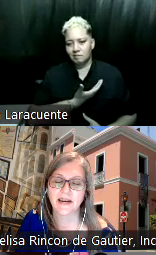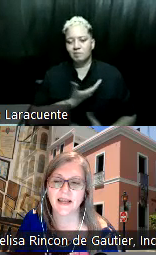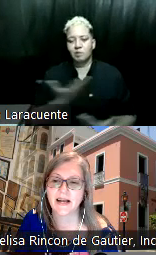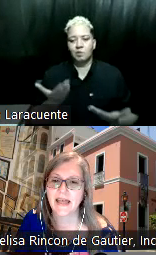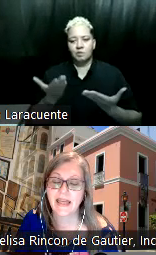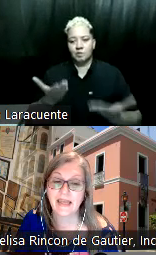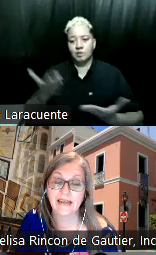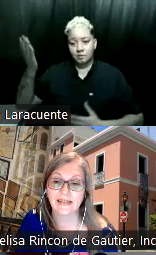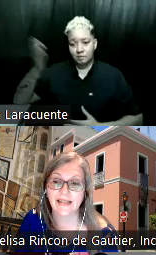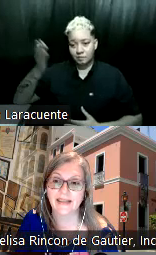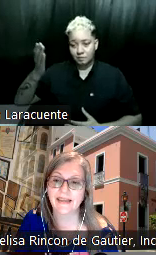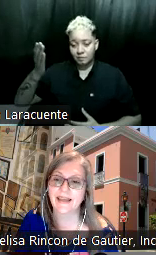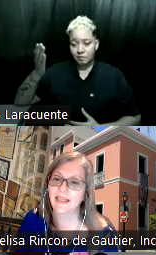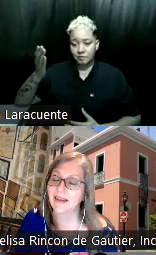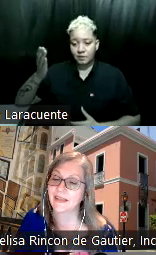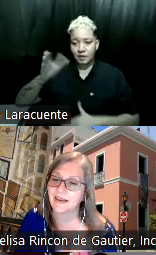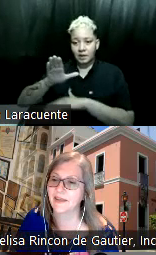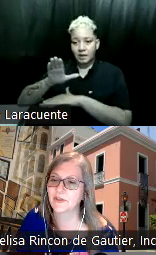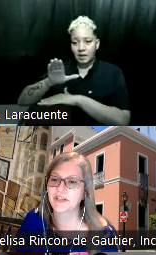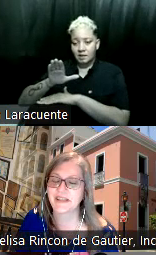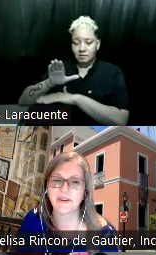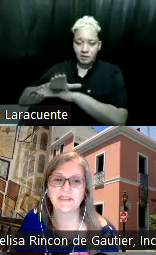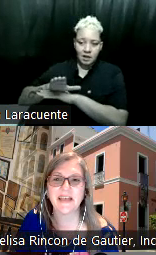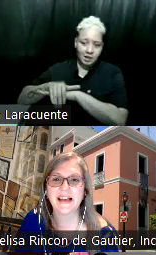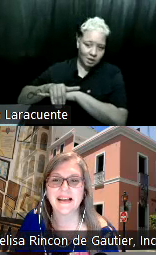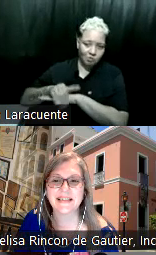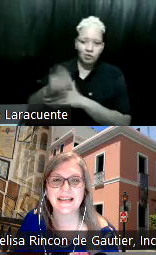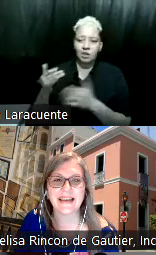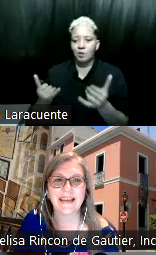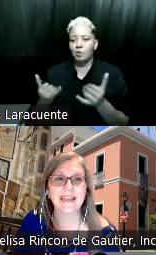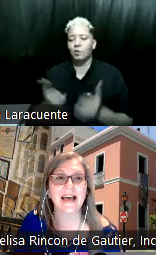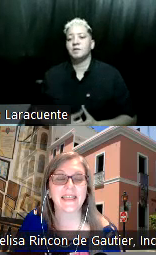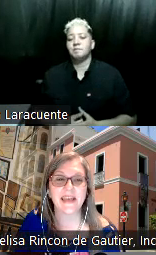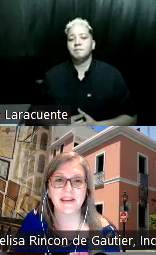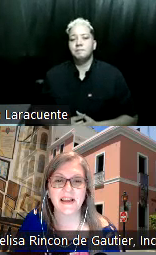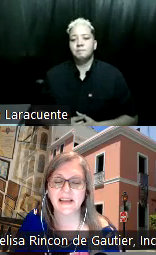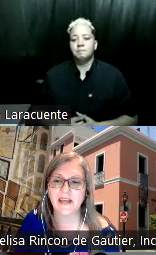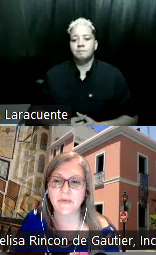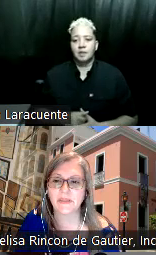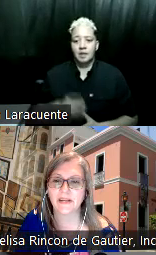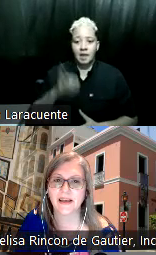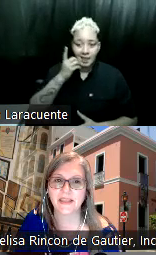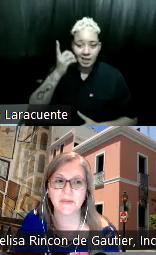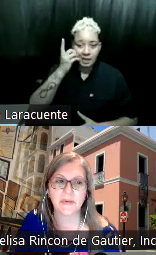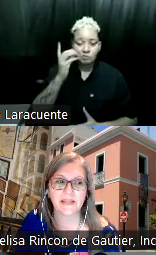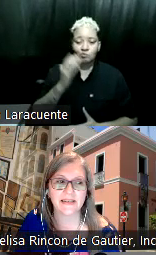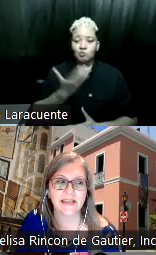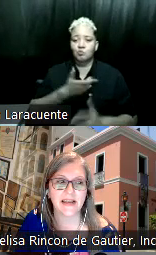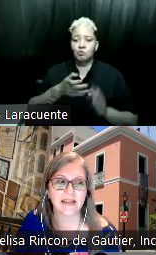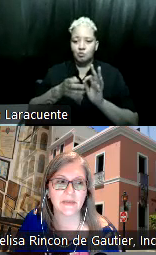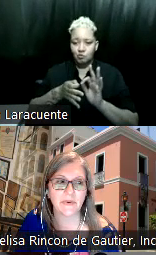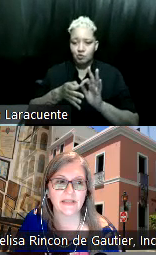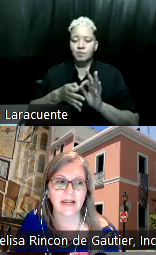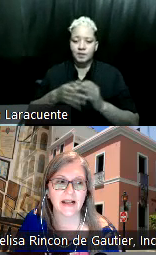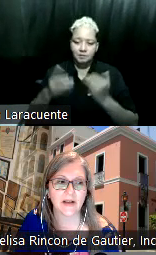la charla en la tarde noche de hoy. Así que, y a Diana, que es nuestra intérprete de